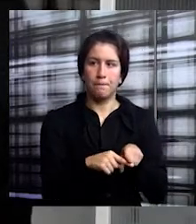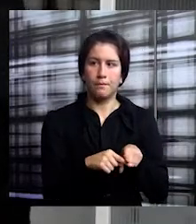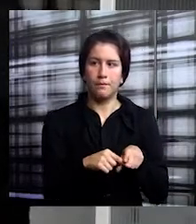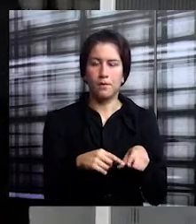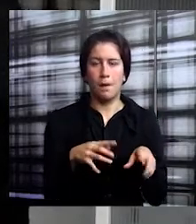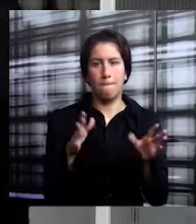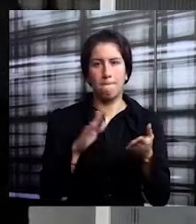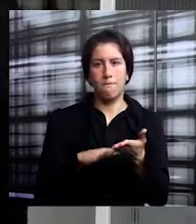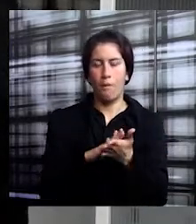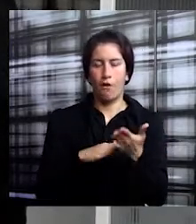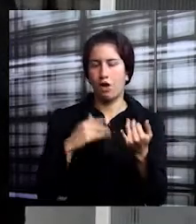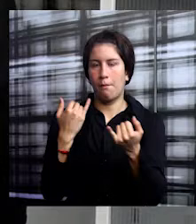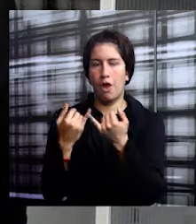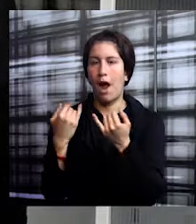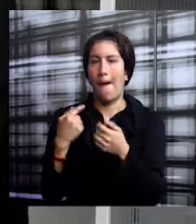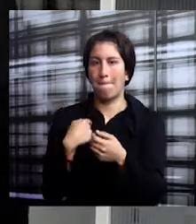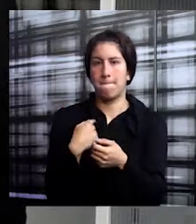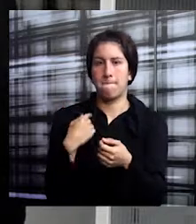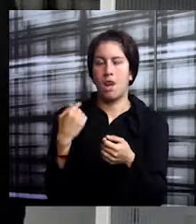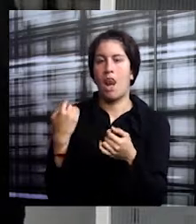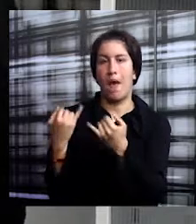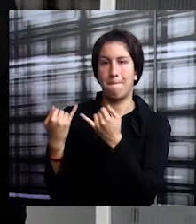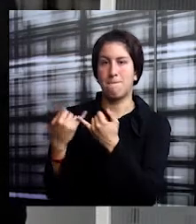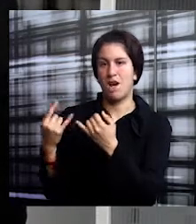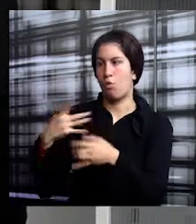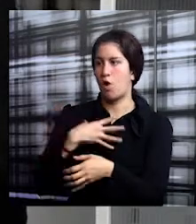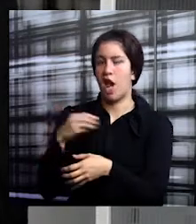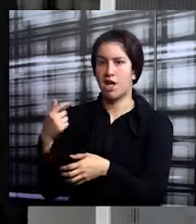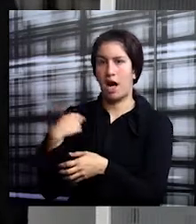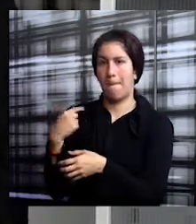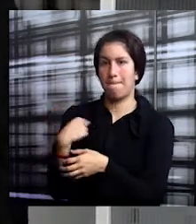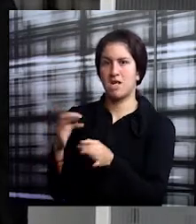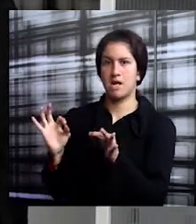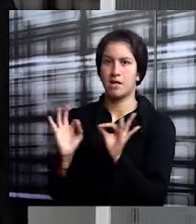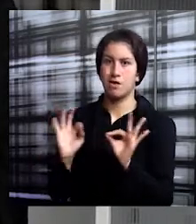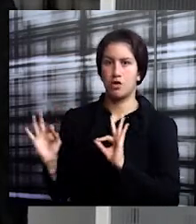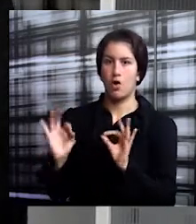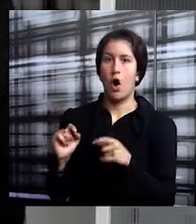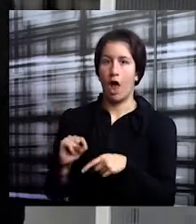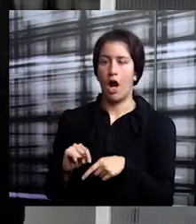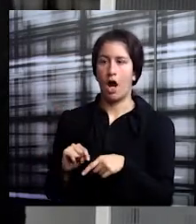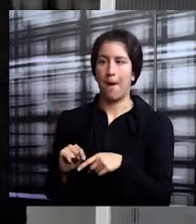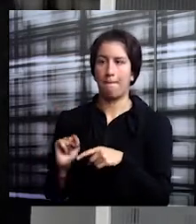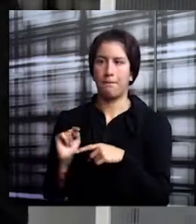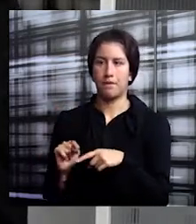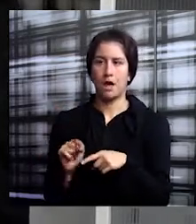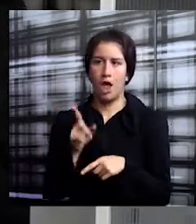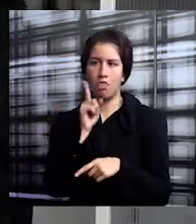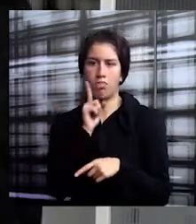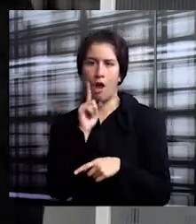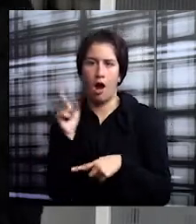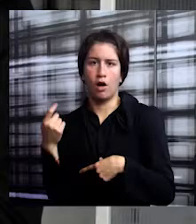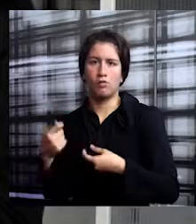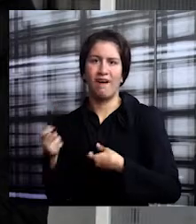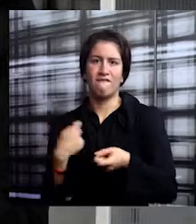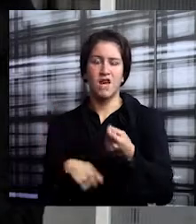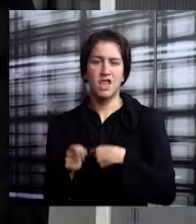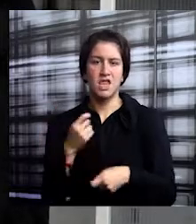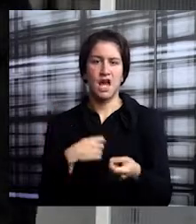amiga de una hija de mi señora aquí en Viña del Mar, en una farmacia en la calle Valparaíso, donde entraron una